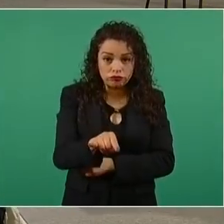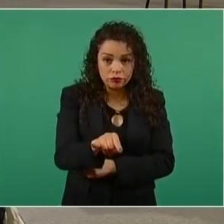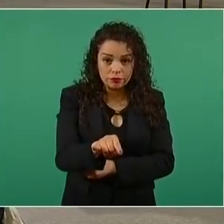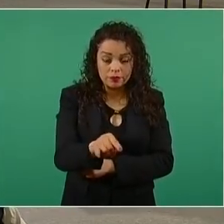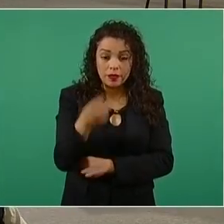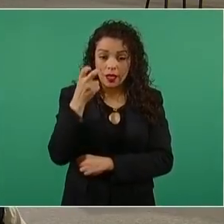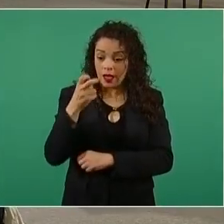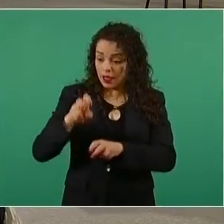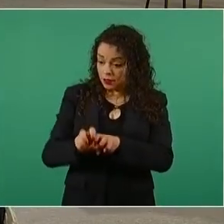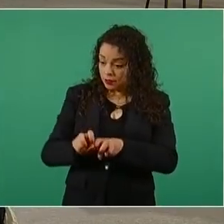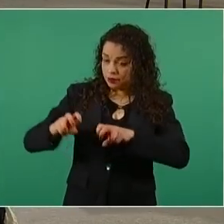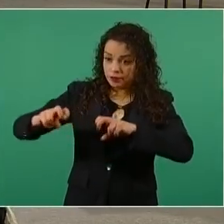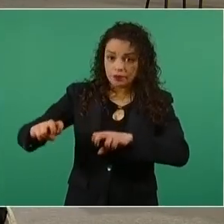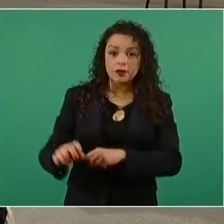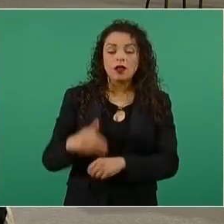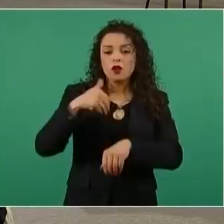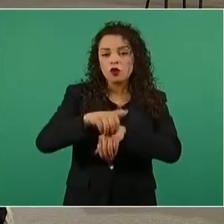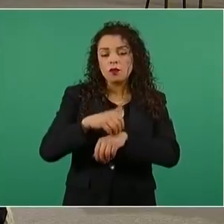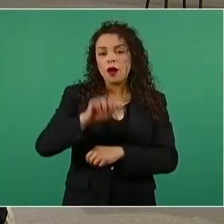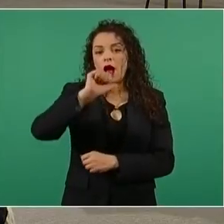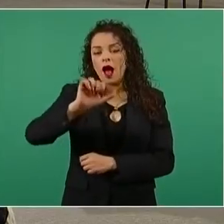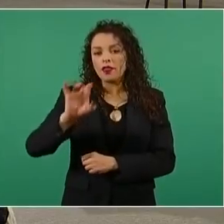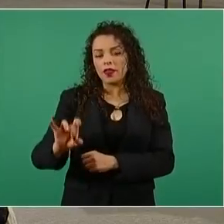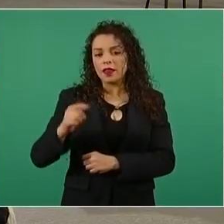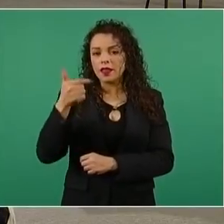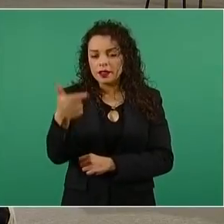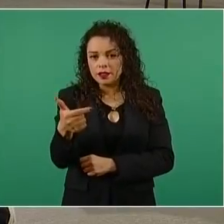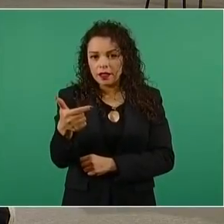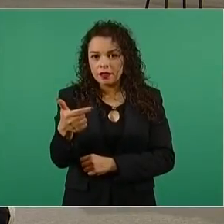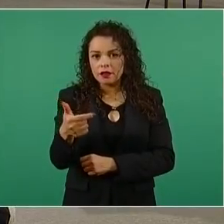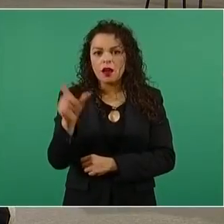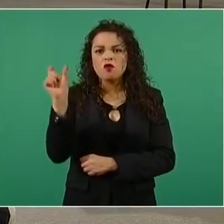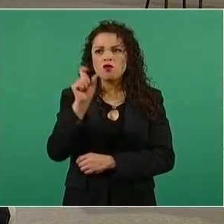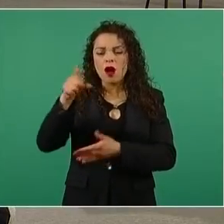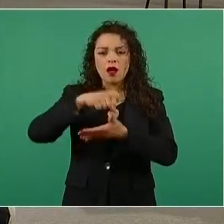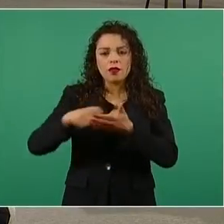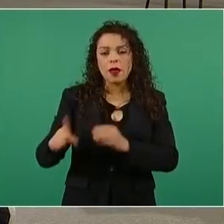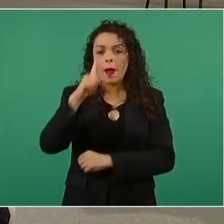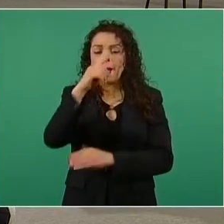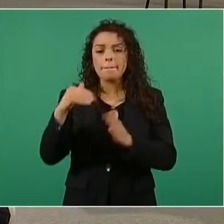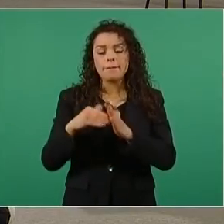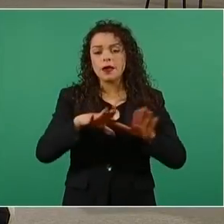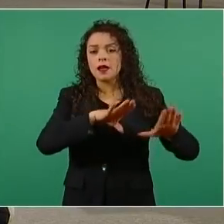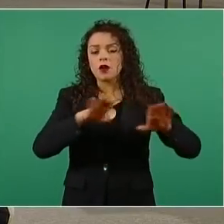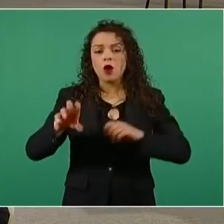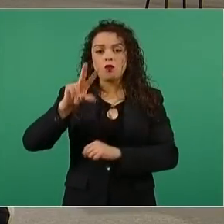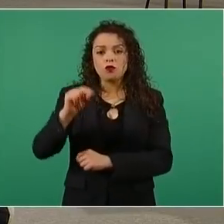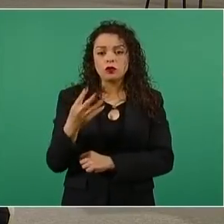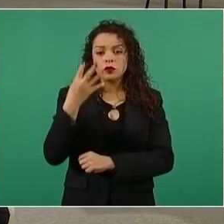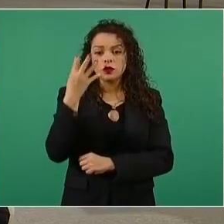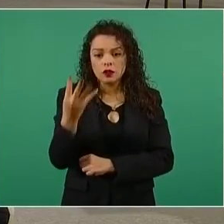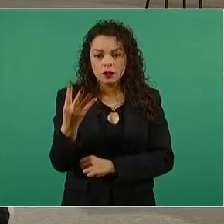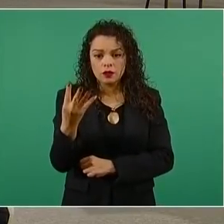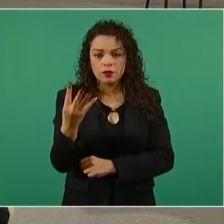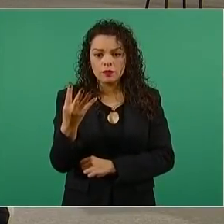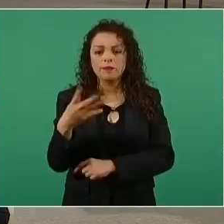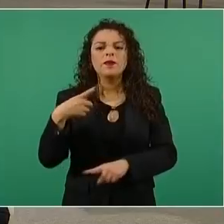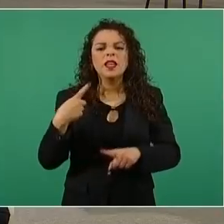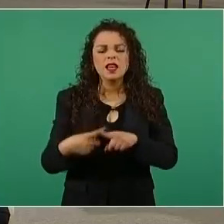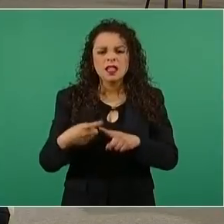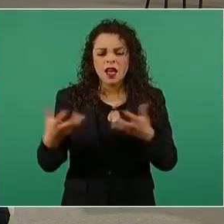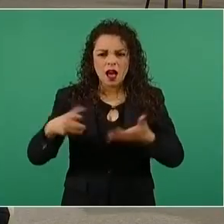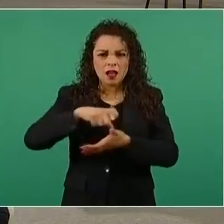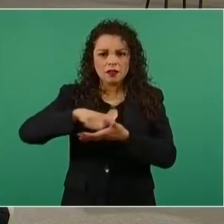palco A37. Se adquirió en 1984 por funcionarios,